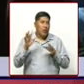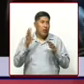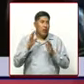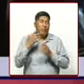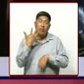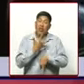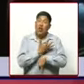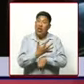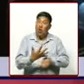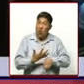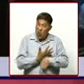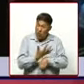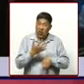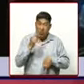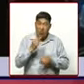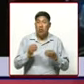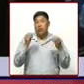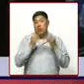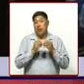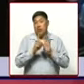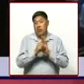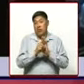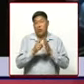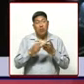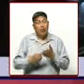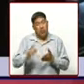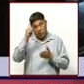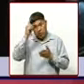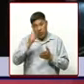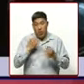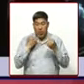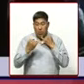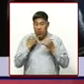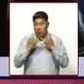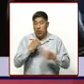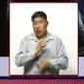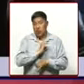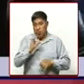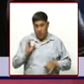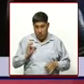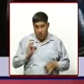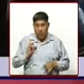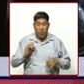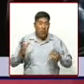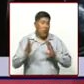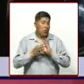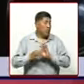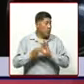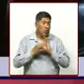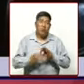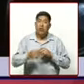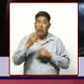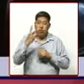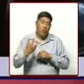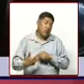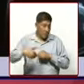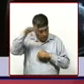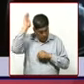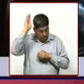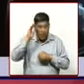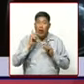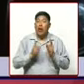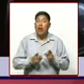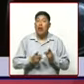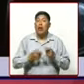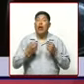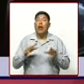luego de 5 horas y un poco más de minutos, se aprobó el informe de comisión. Unánime, más de 2/3 de votos. Así